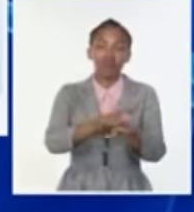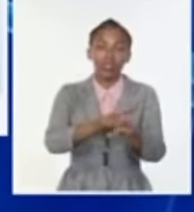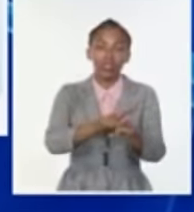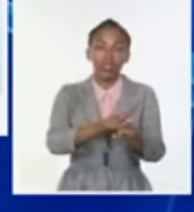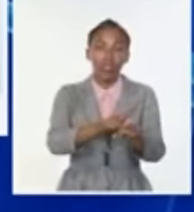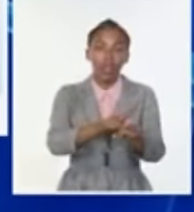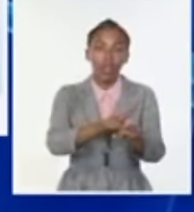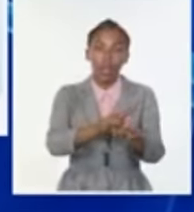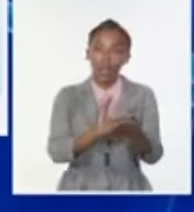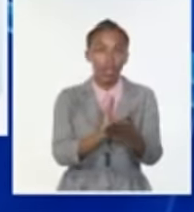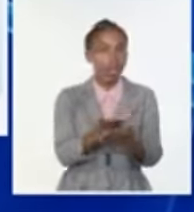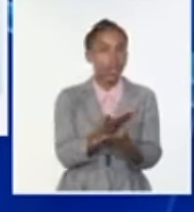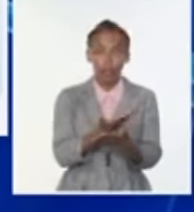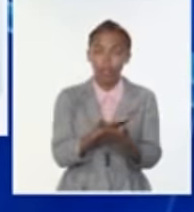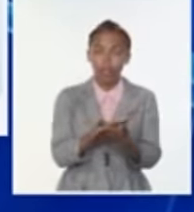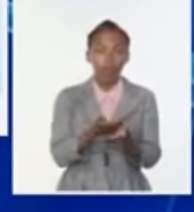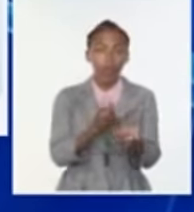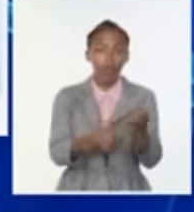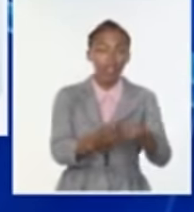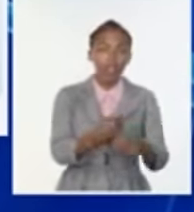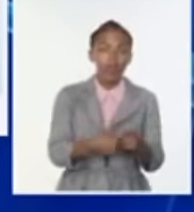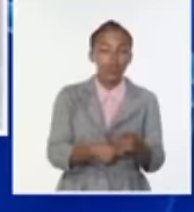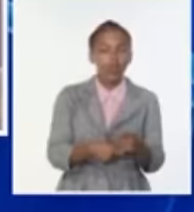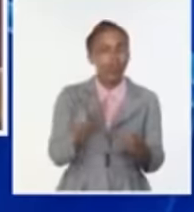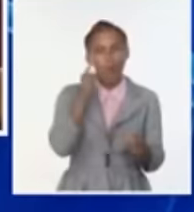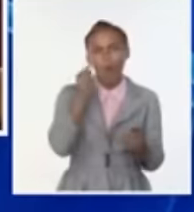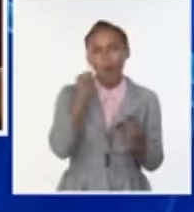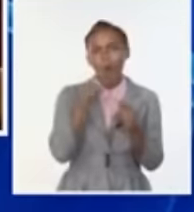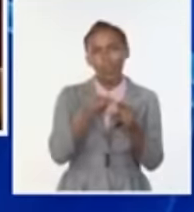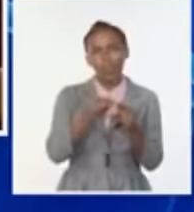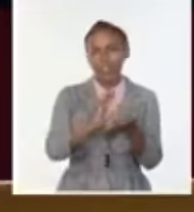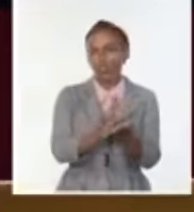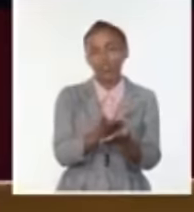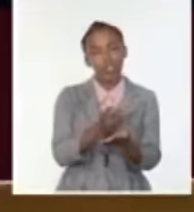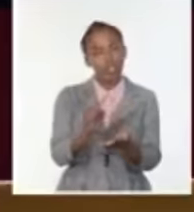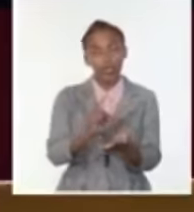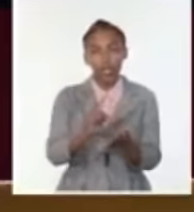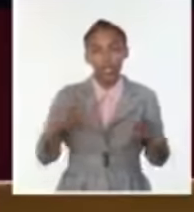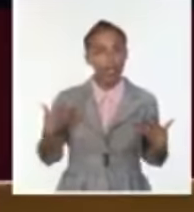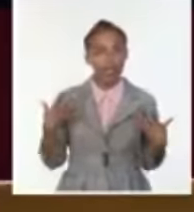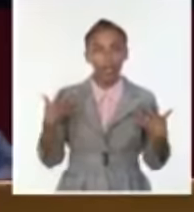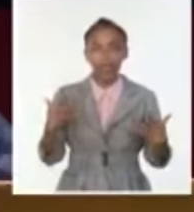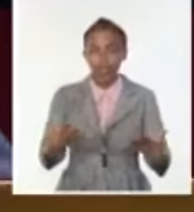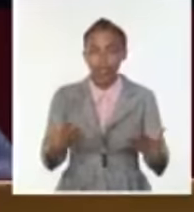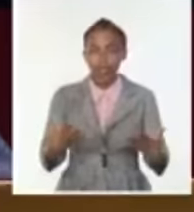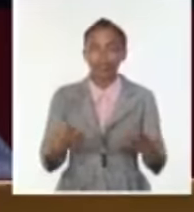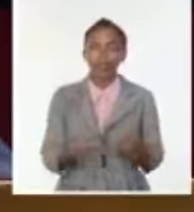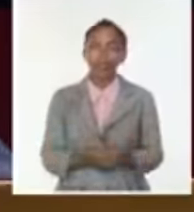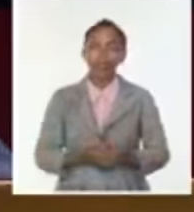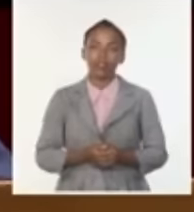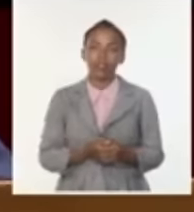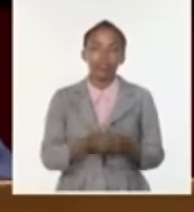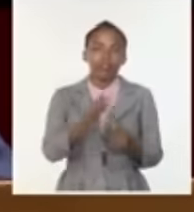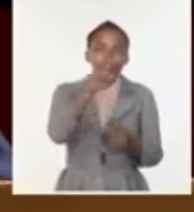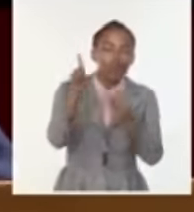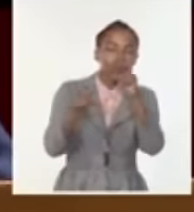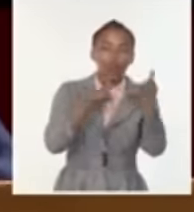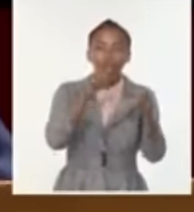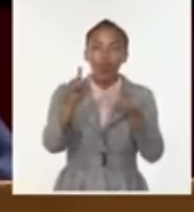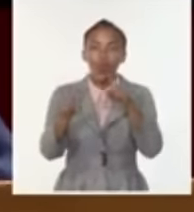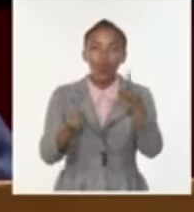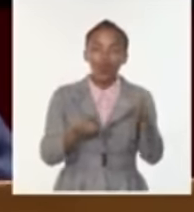nos quedamos sin oferta. Es decir, el objetivo no es cerrar, es enfrentar, es persuadir, es lograr que se cumpla lo que